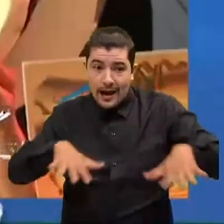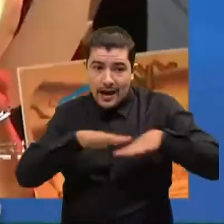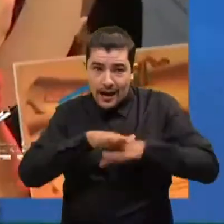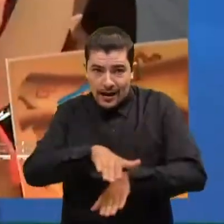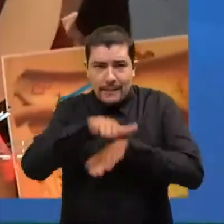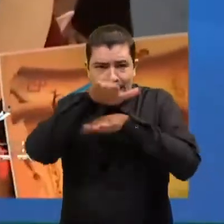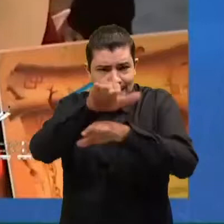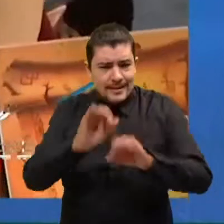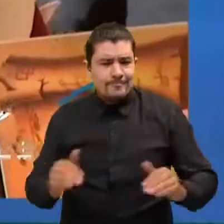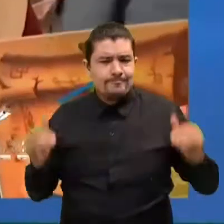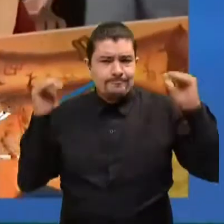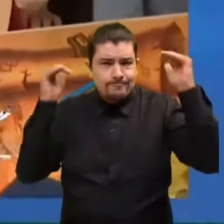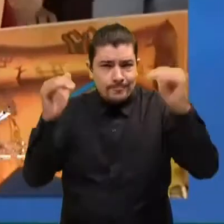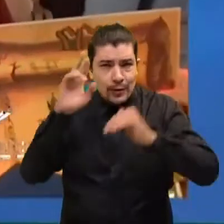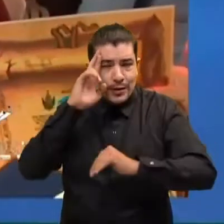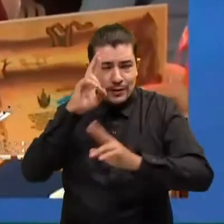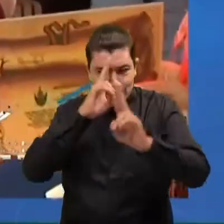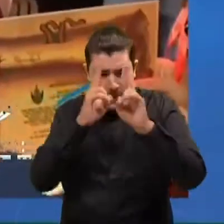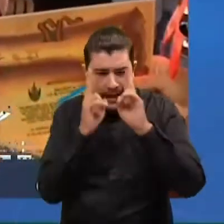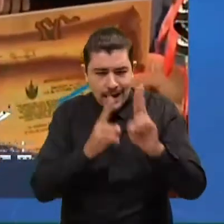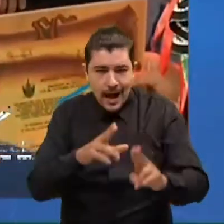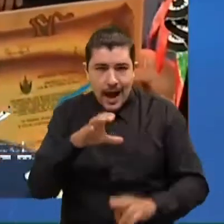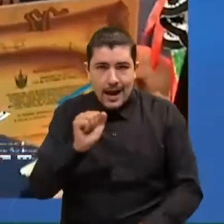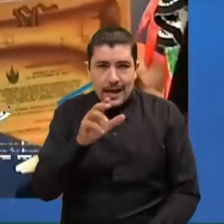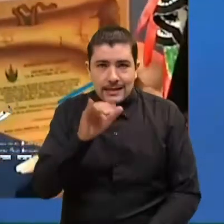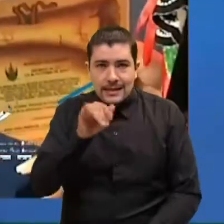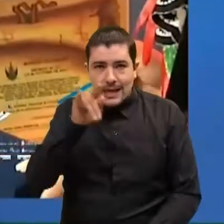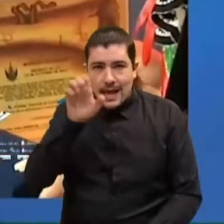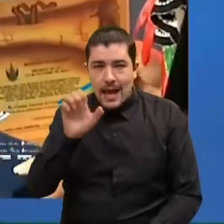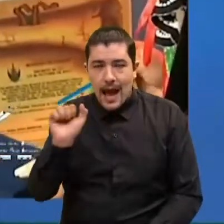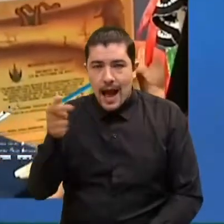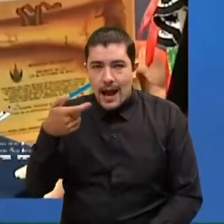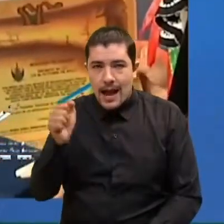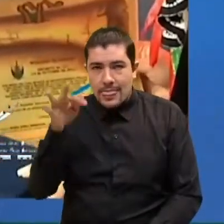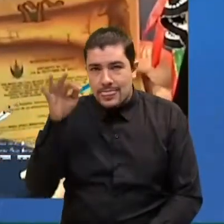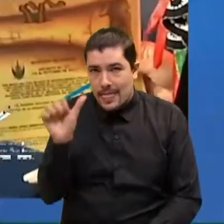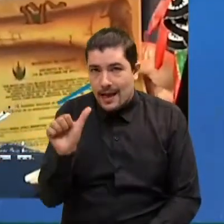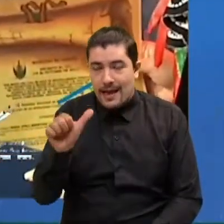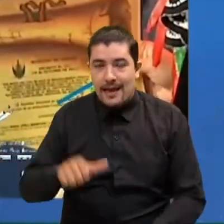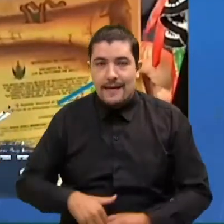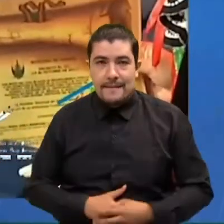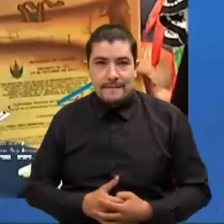mérito cacique Agatá, la cual le fue entregada dentro del marco del Festival del Maíz que acaba de terminar.